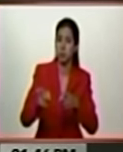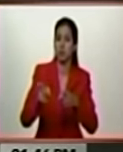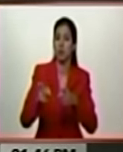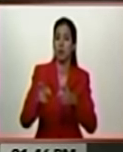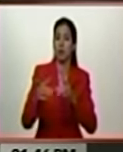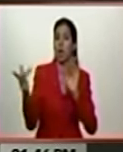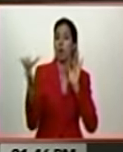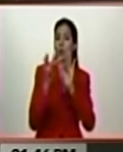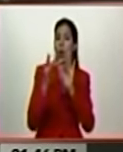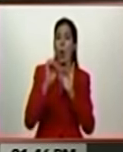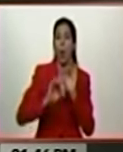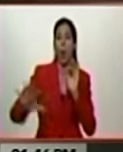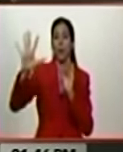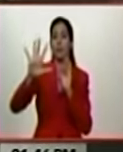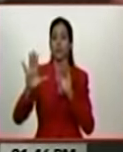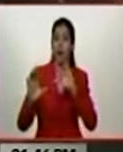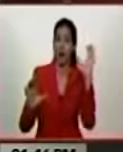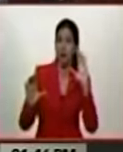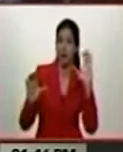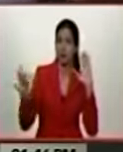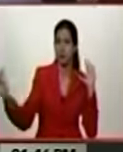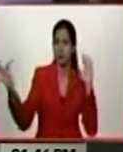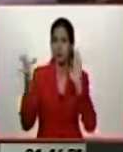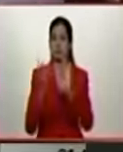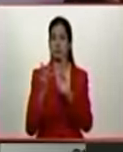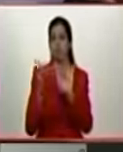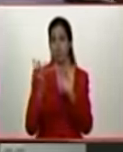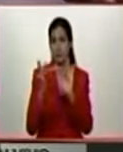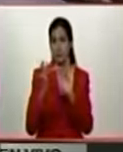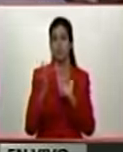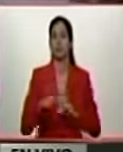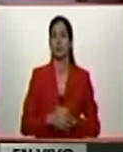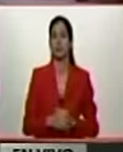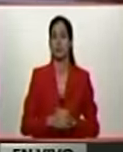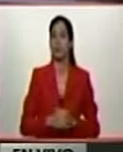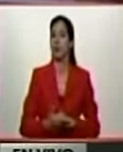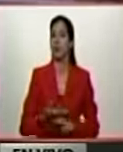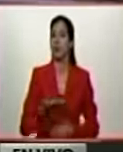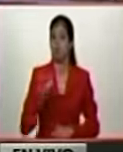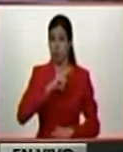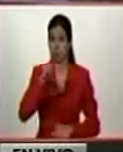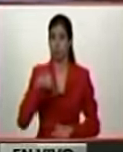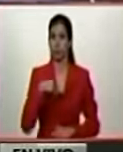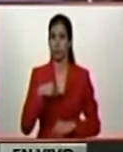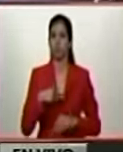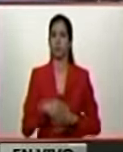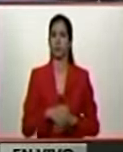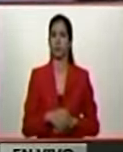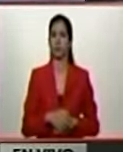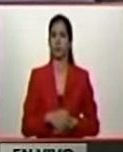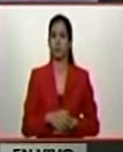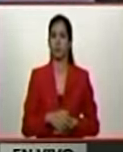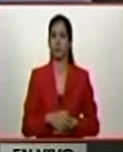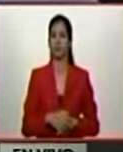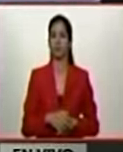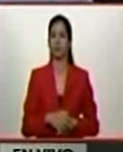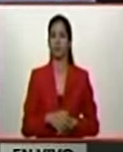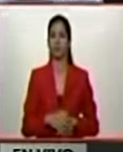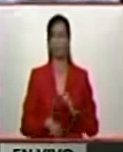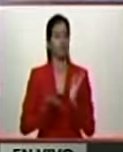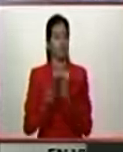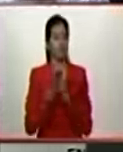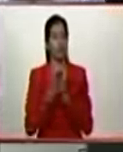el oriente y la ciudad capital de Venezuela. Nosotros seguimos avanzando en